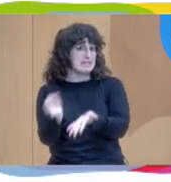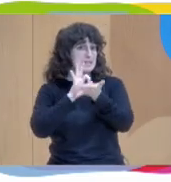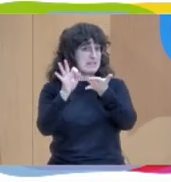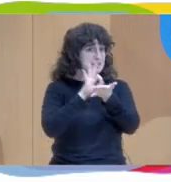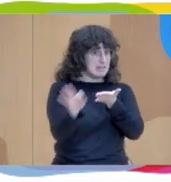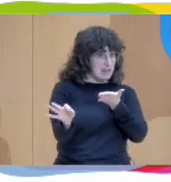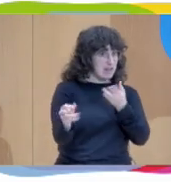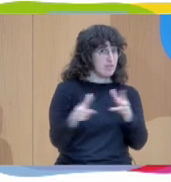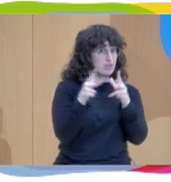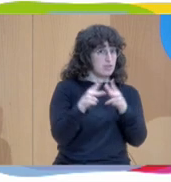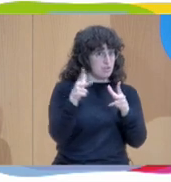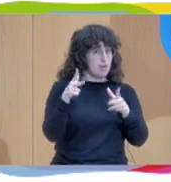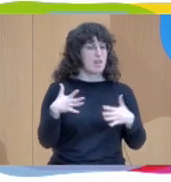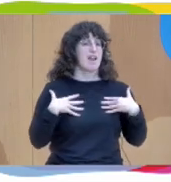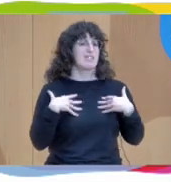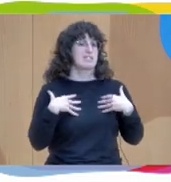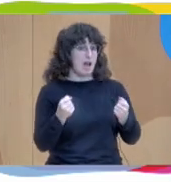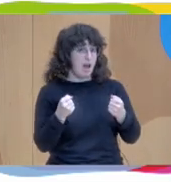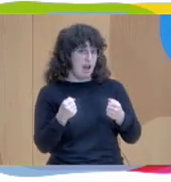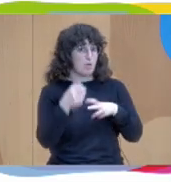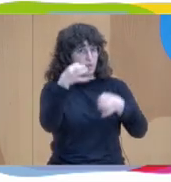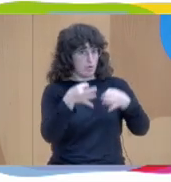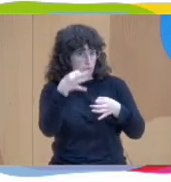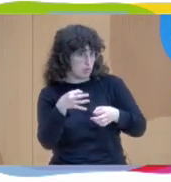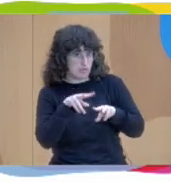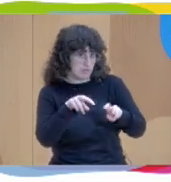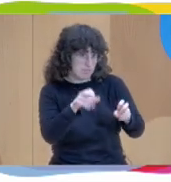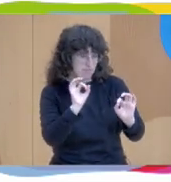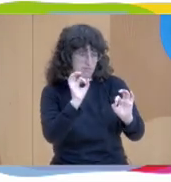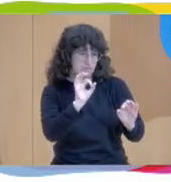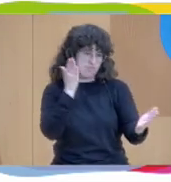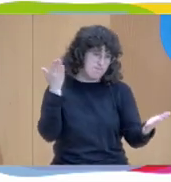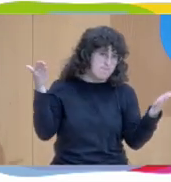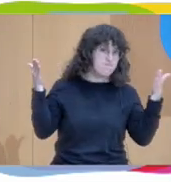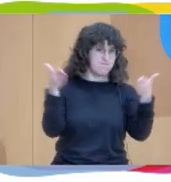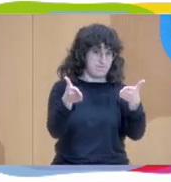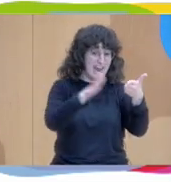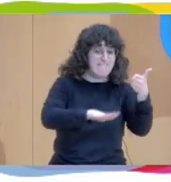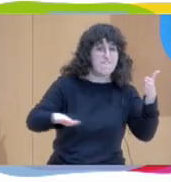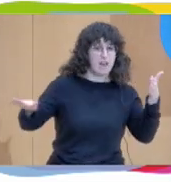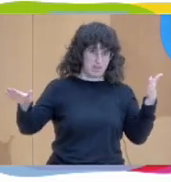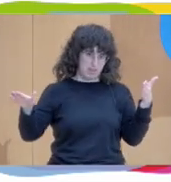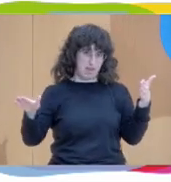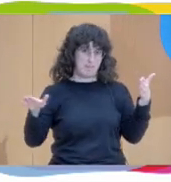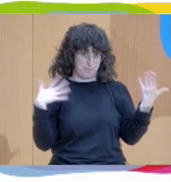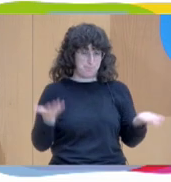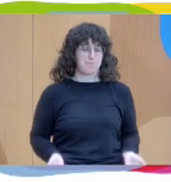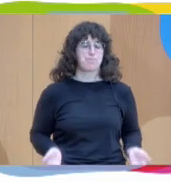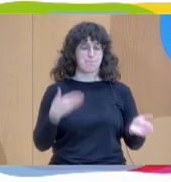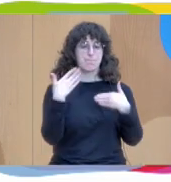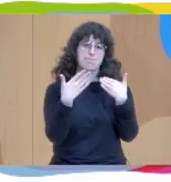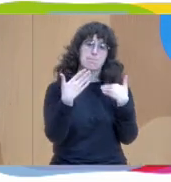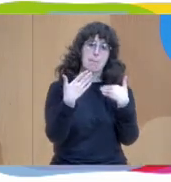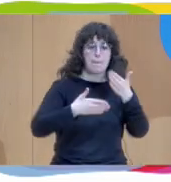salud y la justicia centrándonos inicialmente en aquellos que trabajaban con con la infancia el proceso que hemos desarrollado